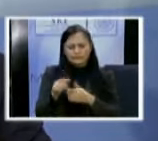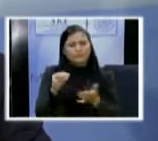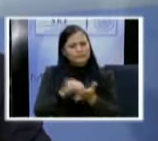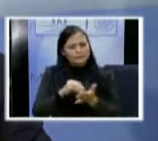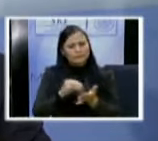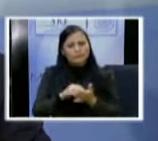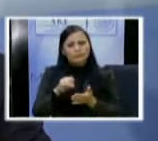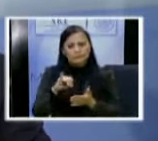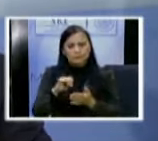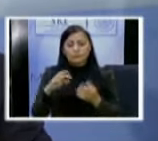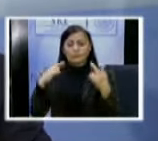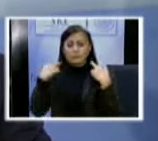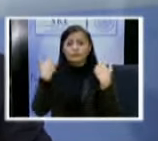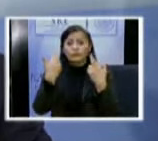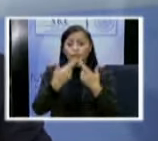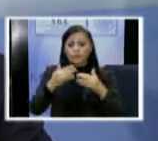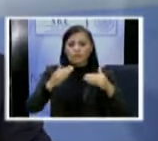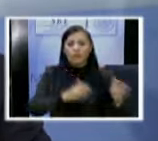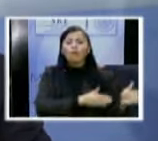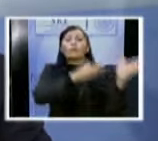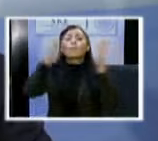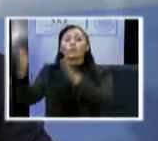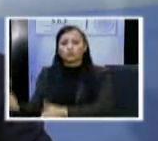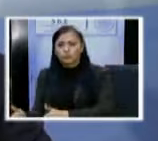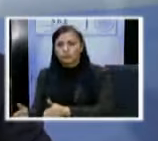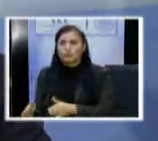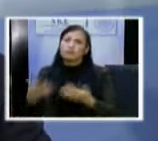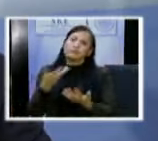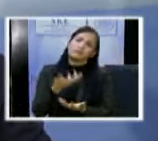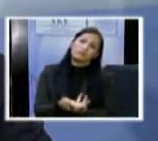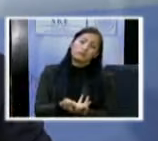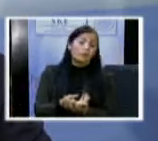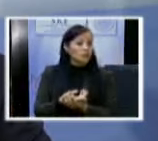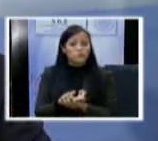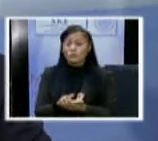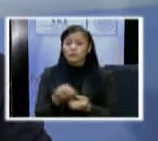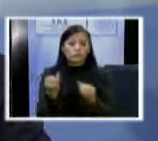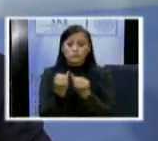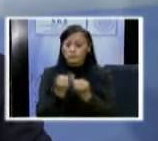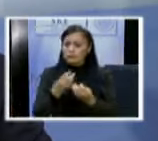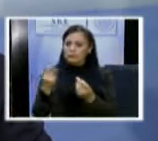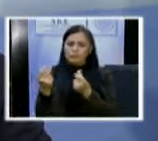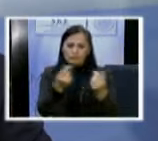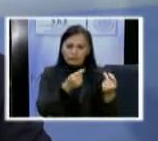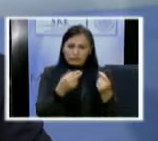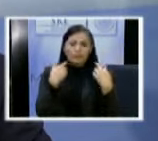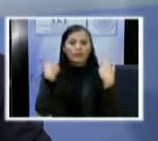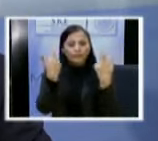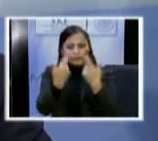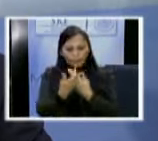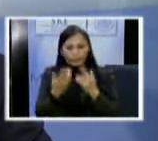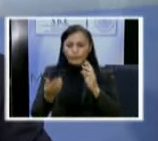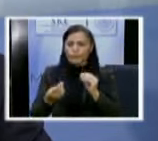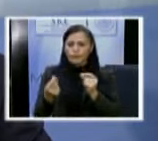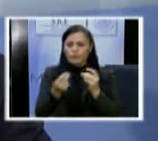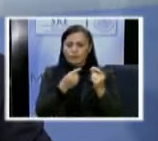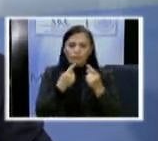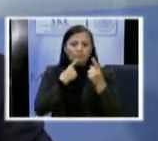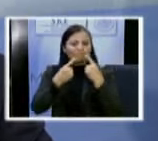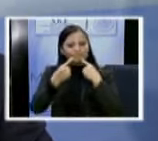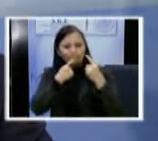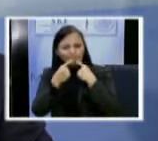reunión cumbre de febrero, eso no significa que no hay enorme actividad. Hubo una reunión extremadamente constructiva en que el anfitrión